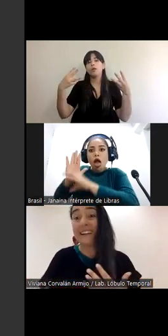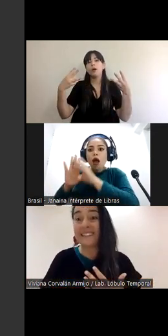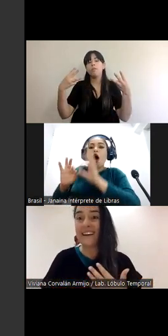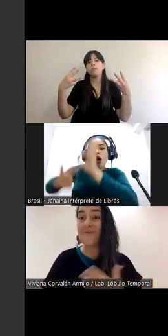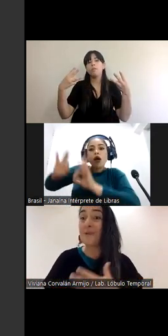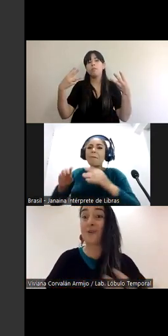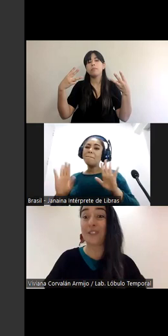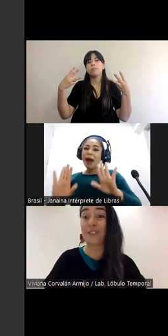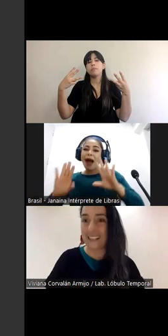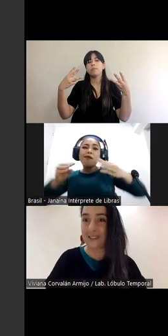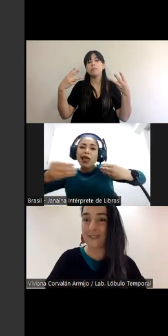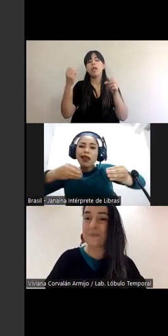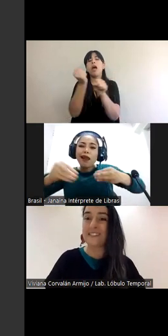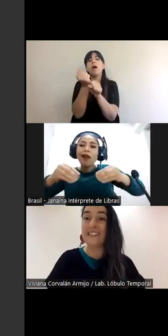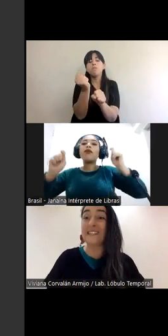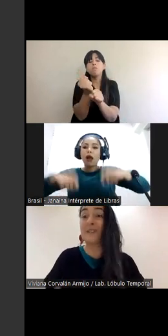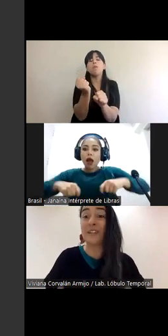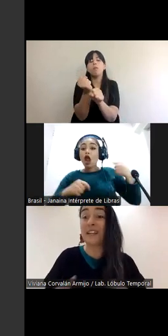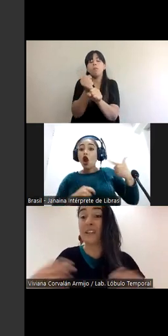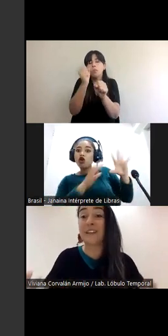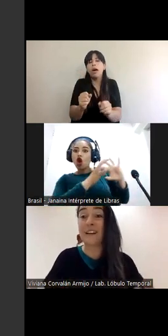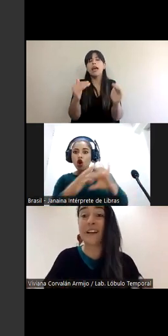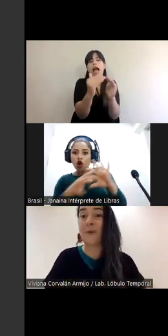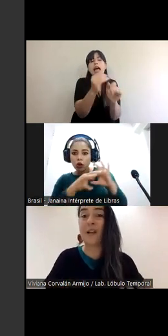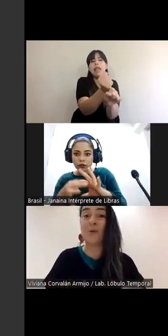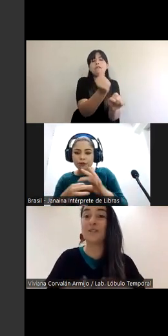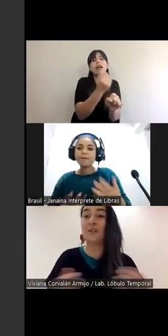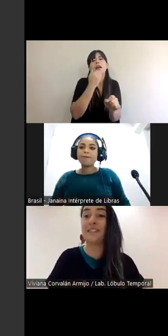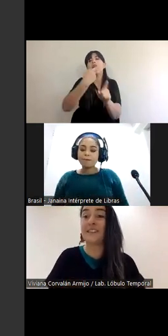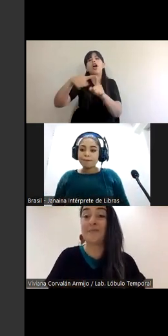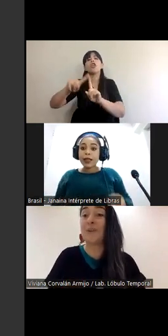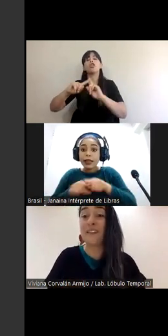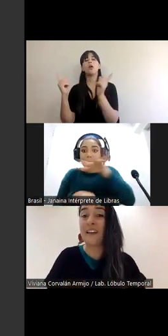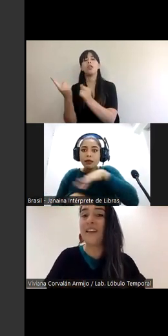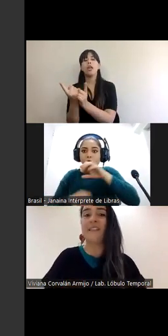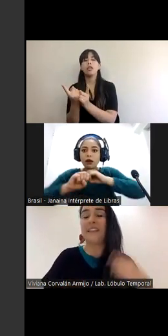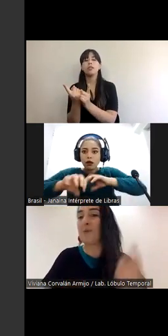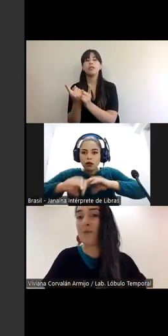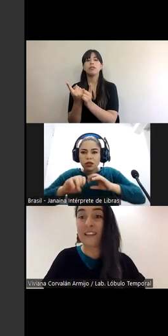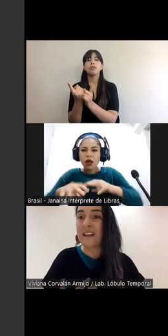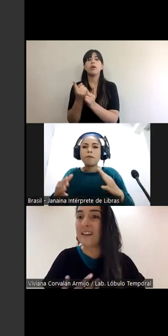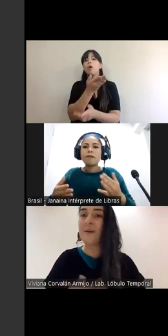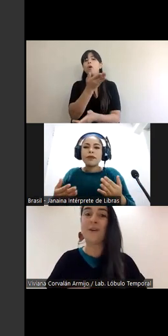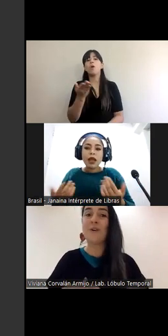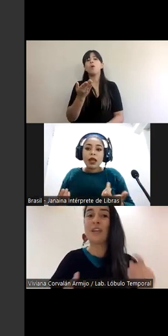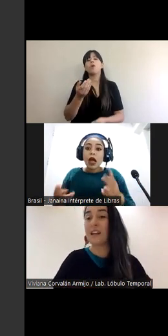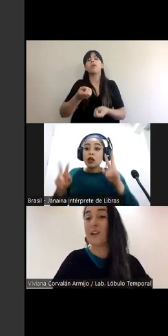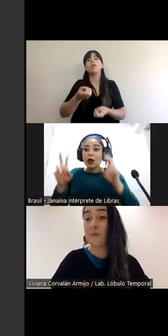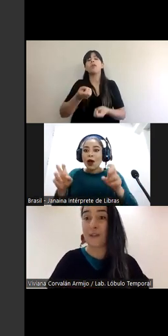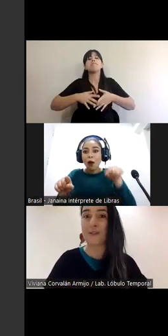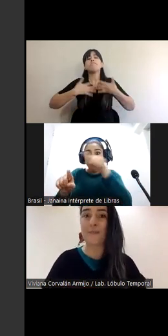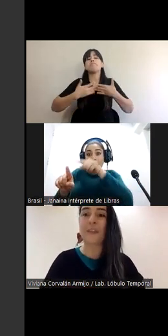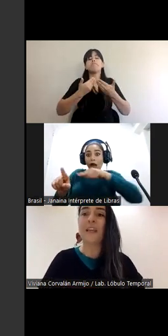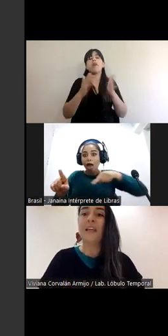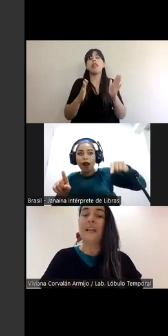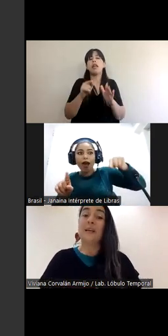en casa o en otros contextos. Así que si hay personas que no están en el campo de la educación, siéntanse muy libres de darle una vuelta a la guía pedagógica y a los